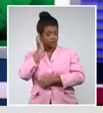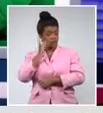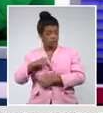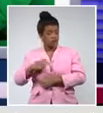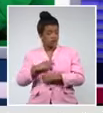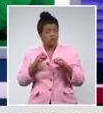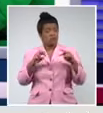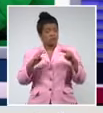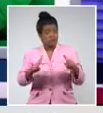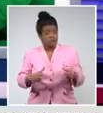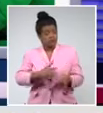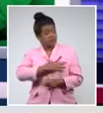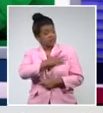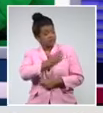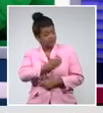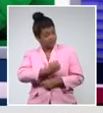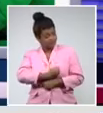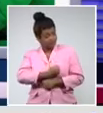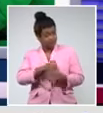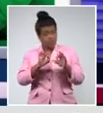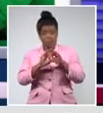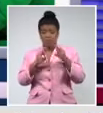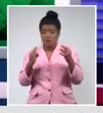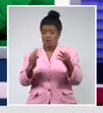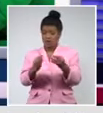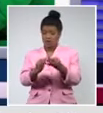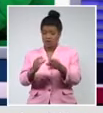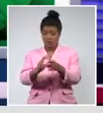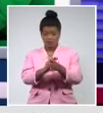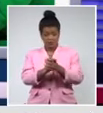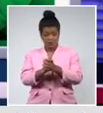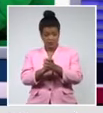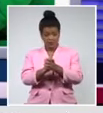nuestras condolencias a familiares y amistades.